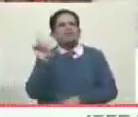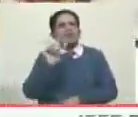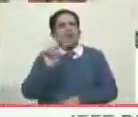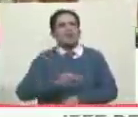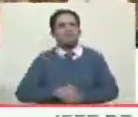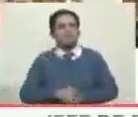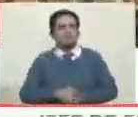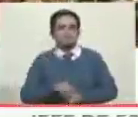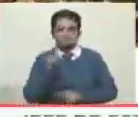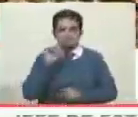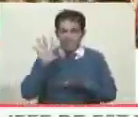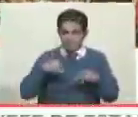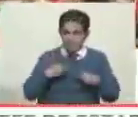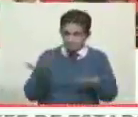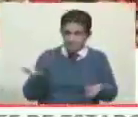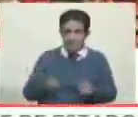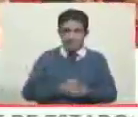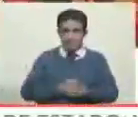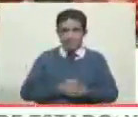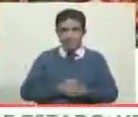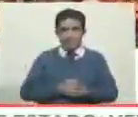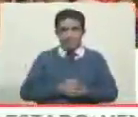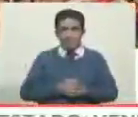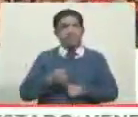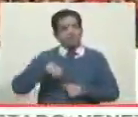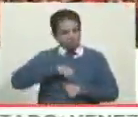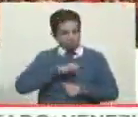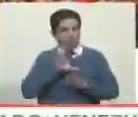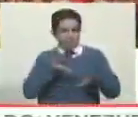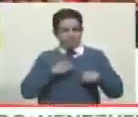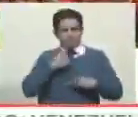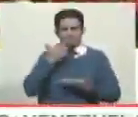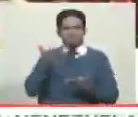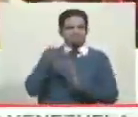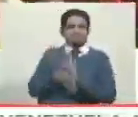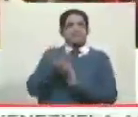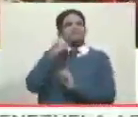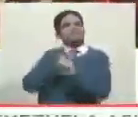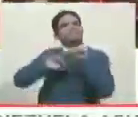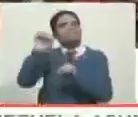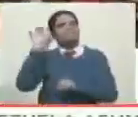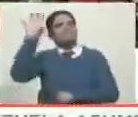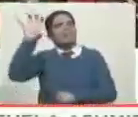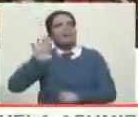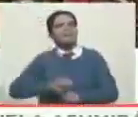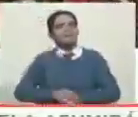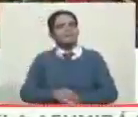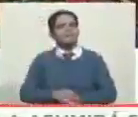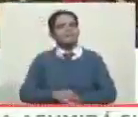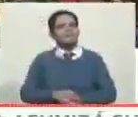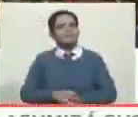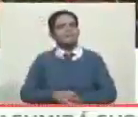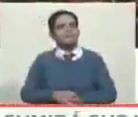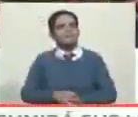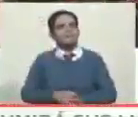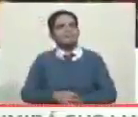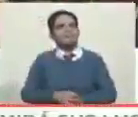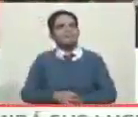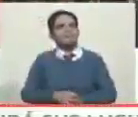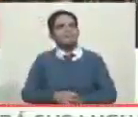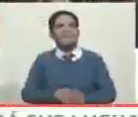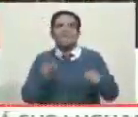asuman lo que nosotros asumiremos la defensa de la patria no queremos